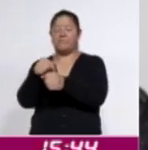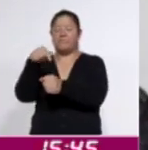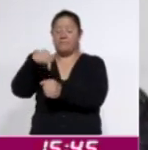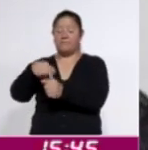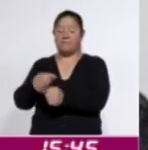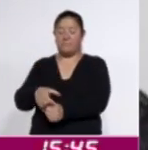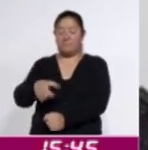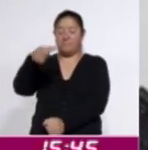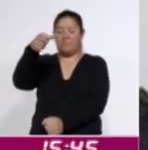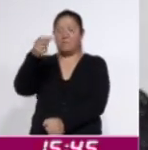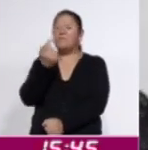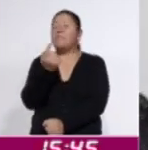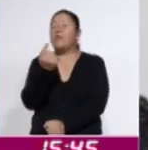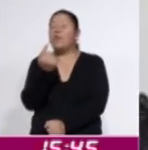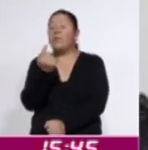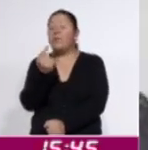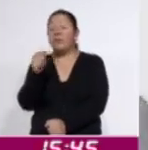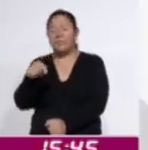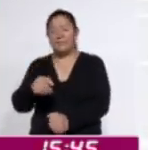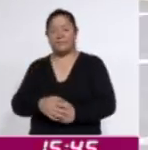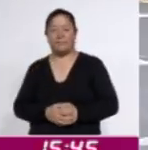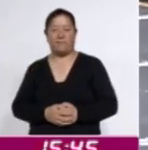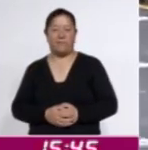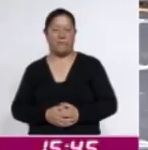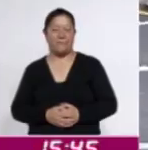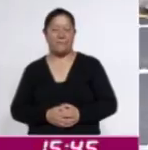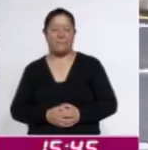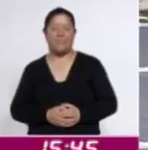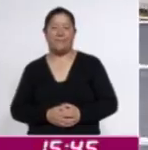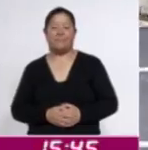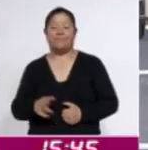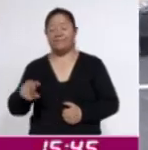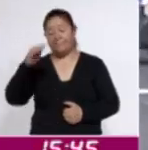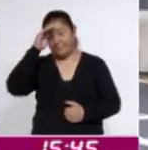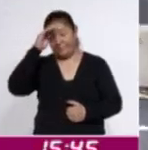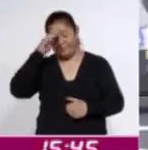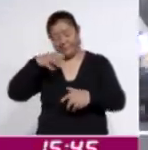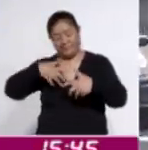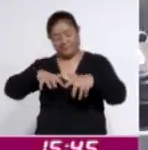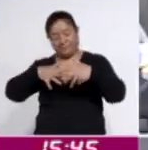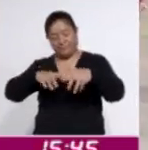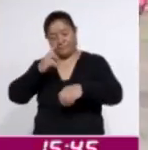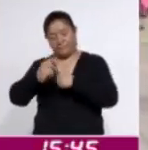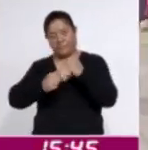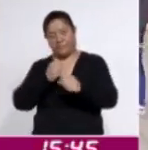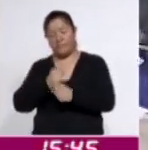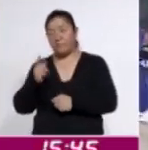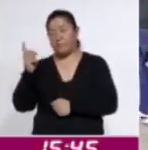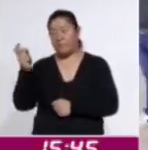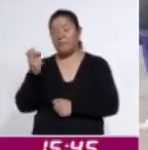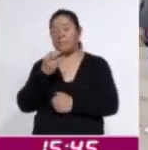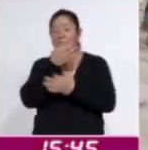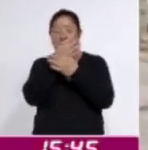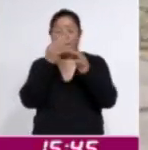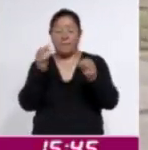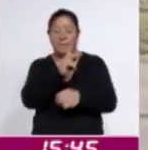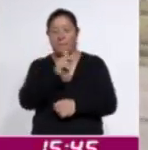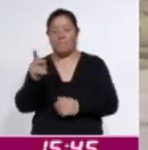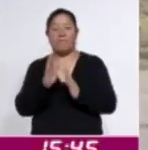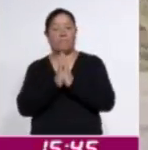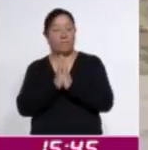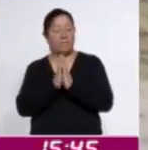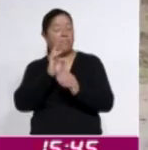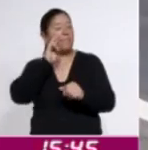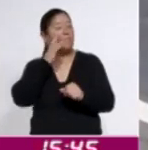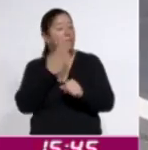con motivo de las fiestas de la Virgen de Guadalupe. Con miras a la peregrinación anual, Rojas Bretón hizo un llamado a los fieles para ser responsables y